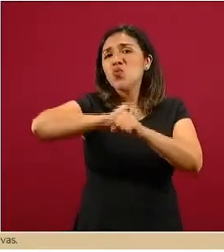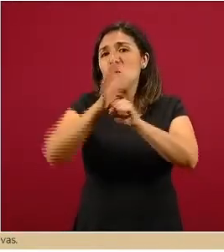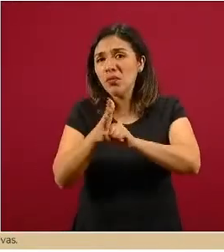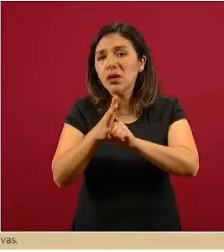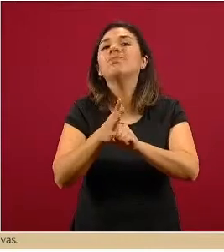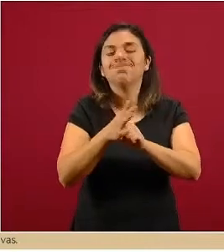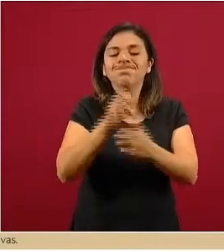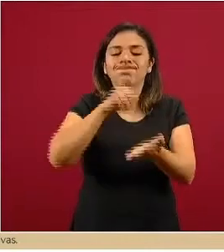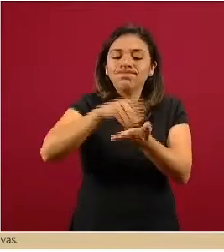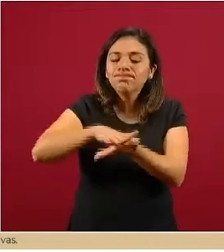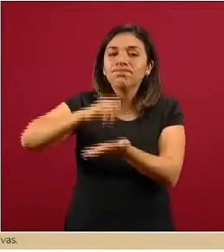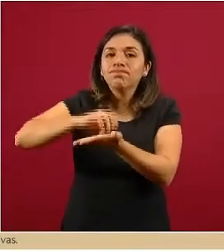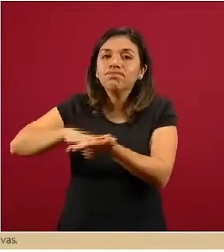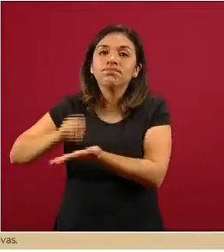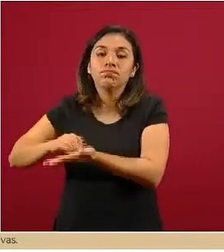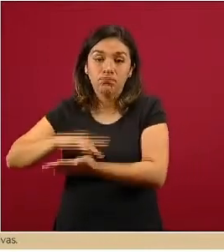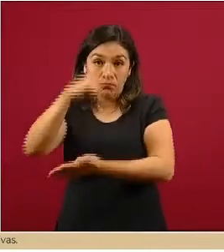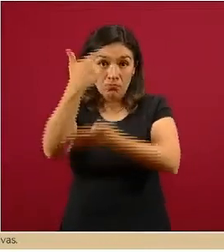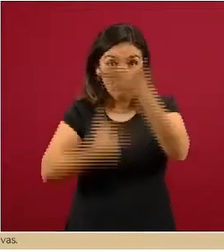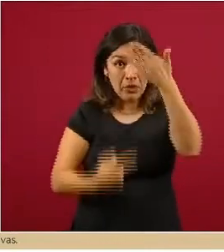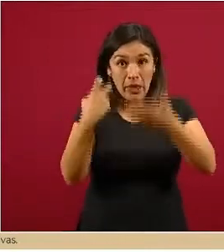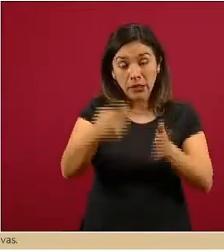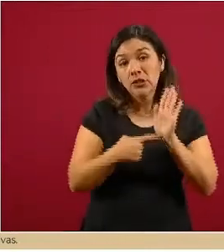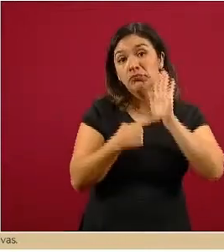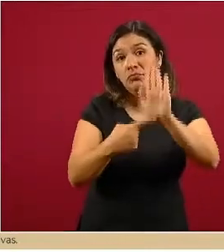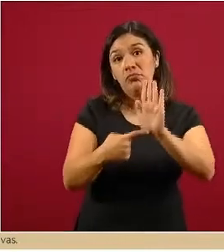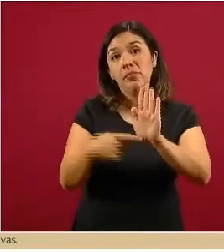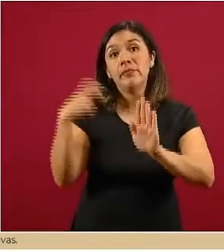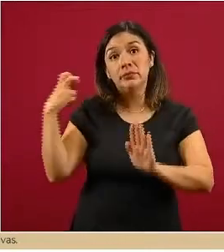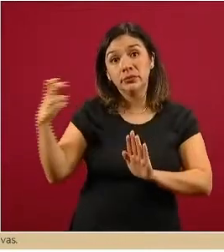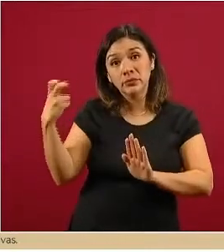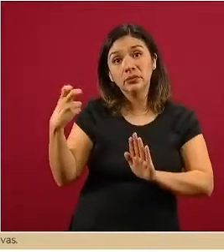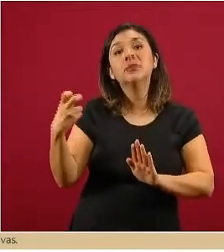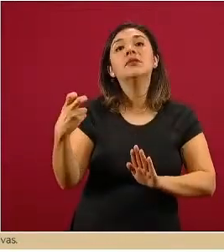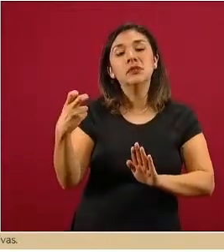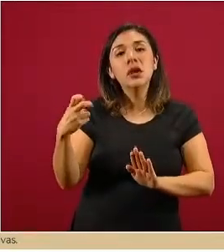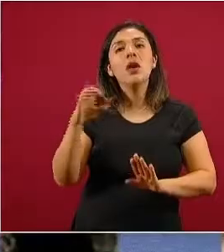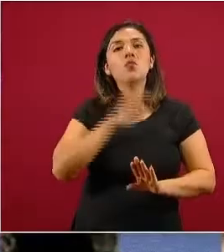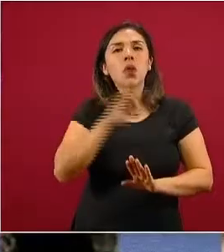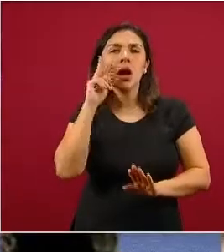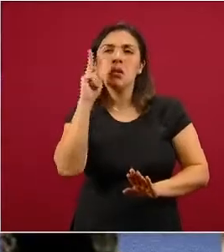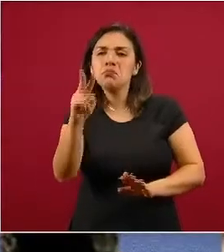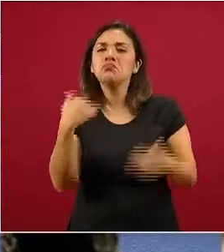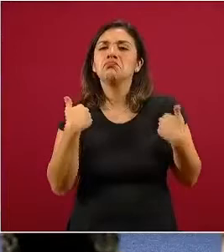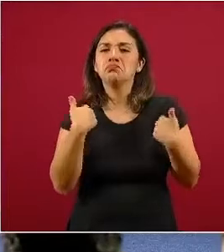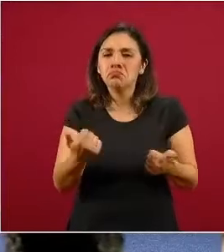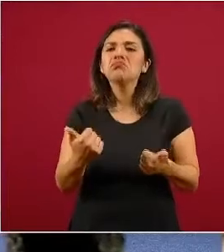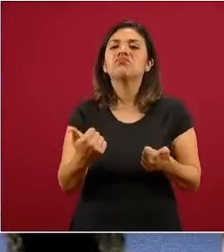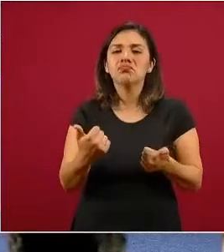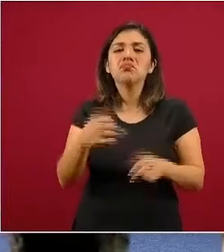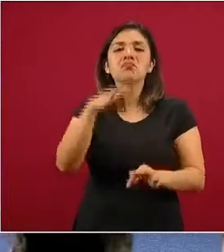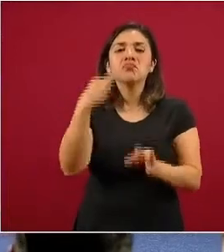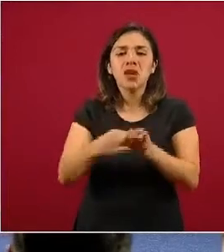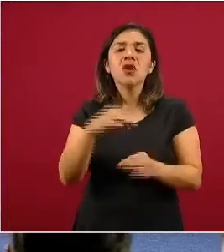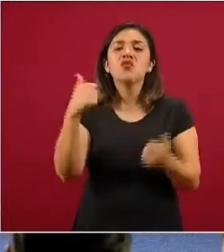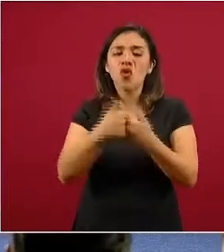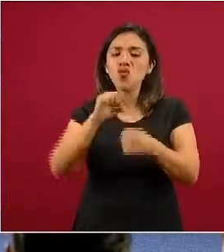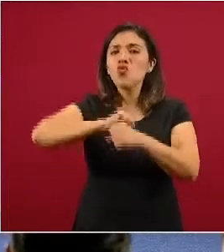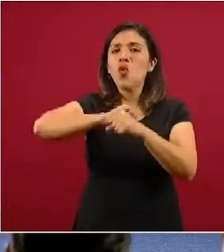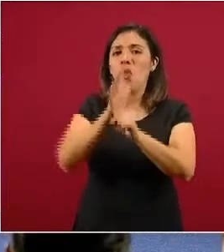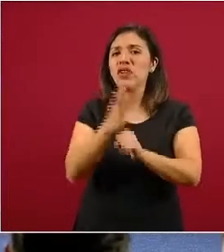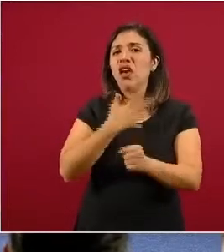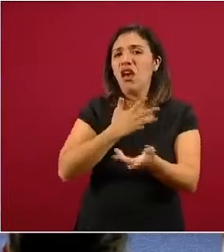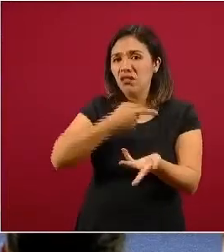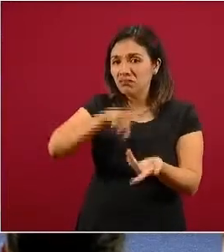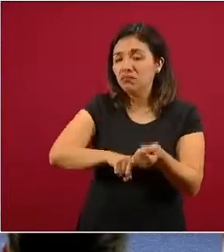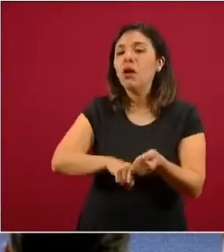no se ha visto un exceso de mortalidad. Es más, aún tenemos este dato que estamos tratando de interpretar sobre un